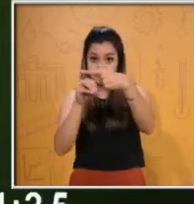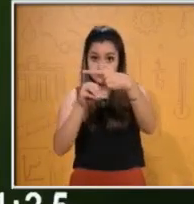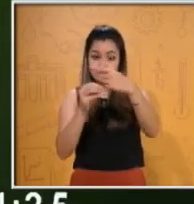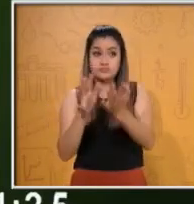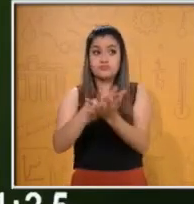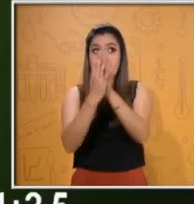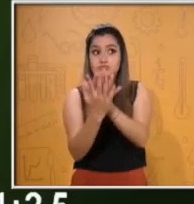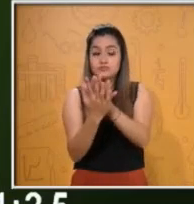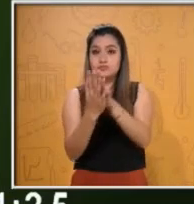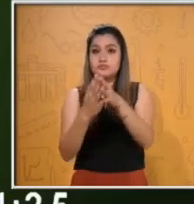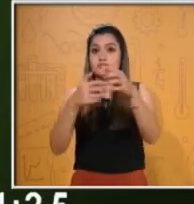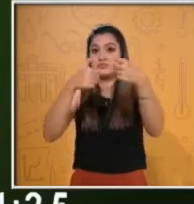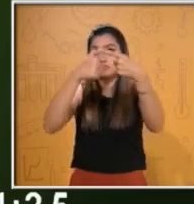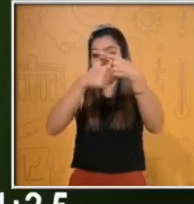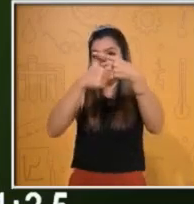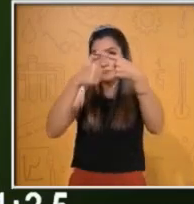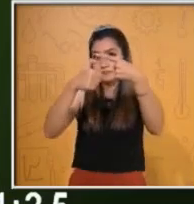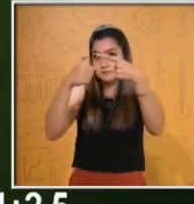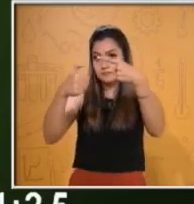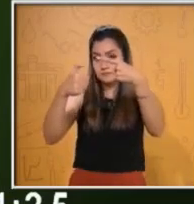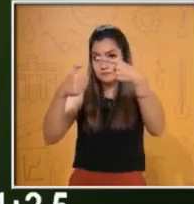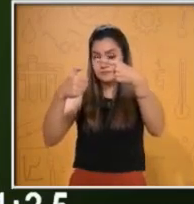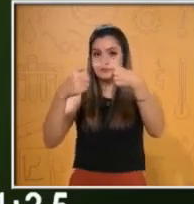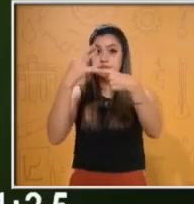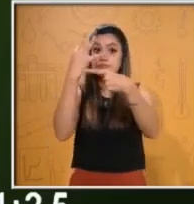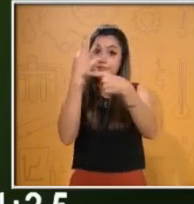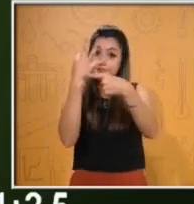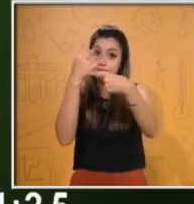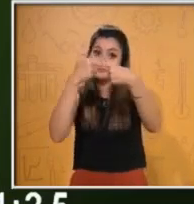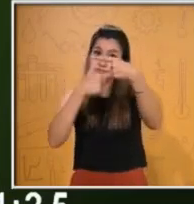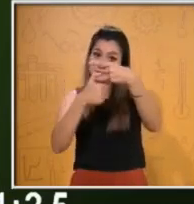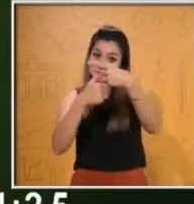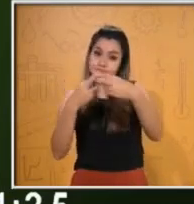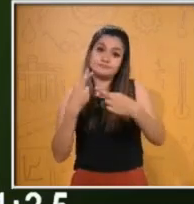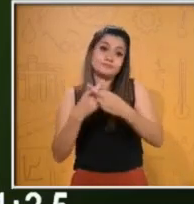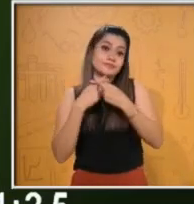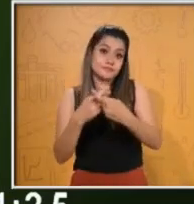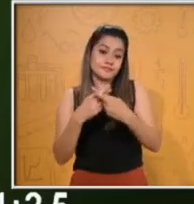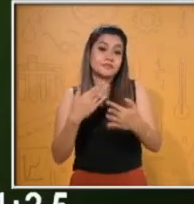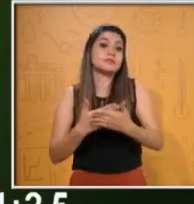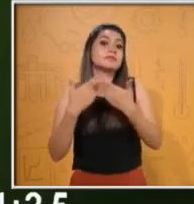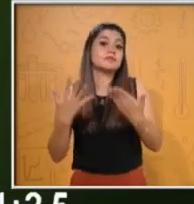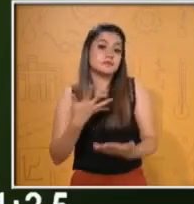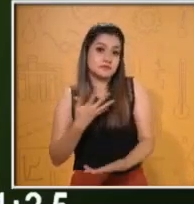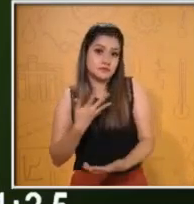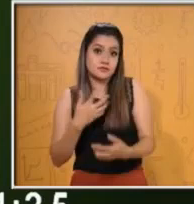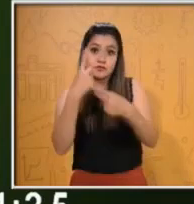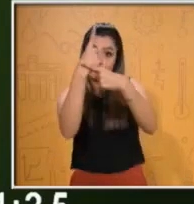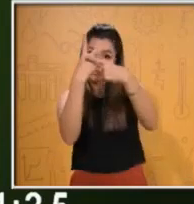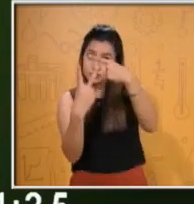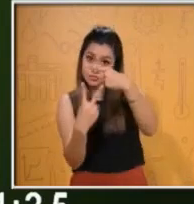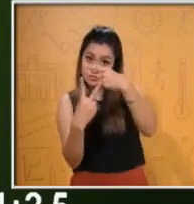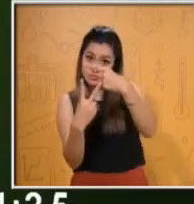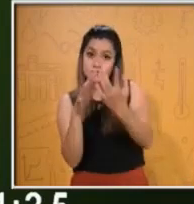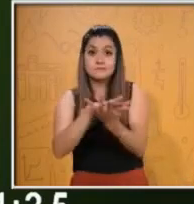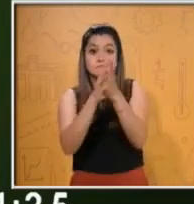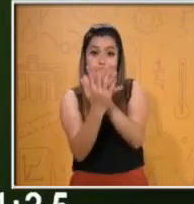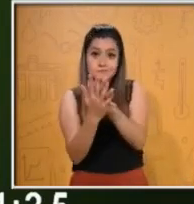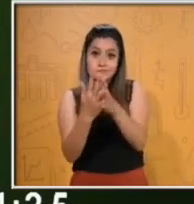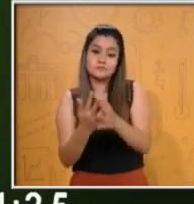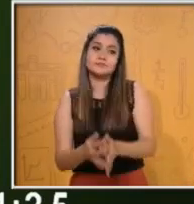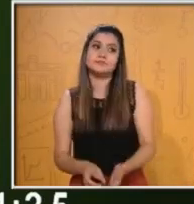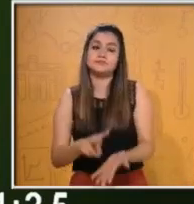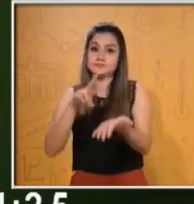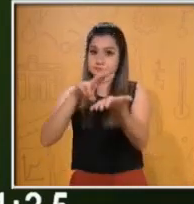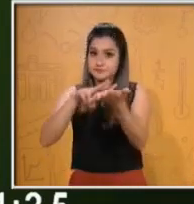con 6/6 y 3/6 son los que sobran. Y ahora tenemos 1/2 y ese medio lo vamos a convertir a